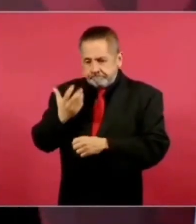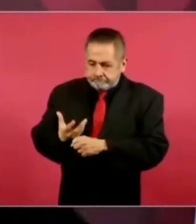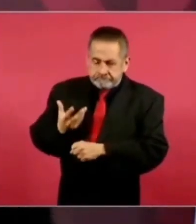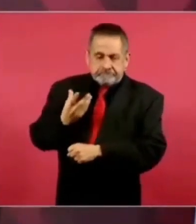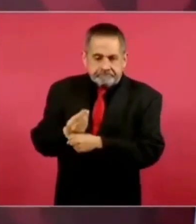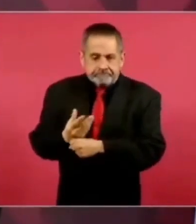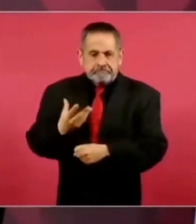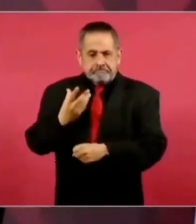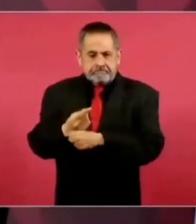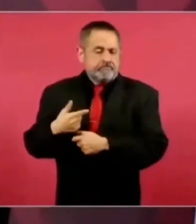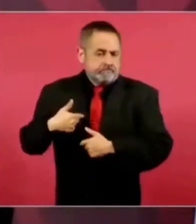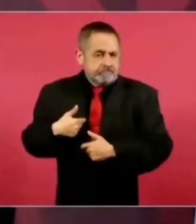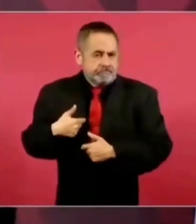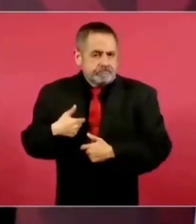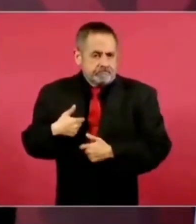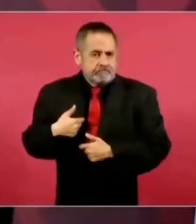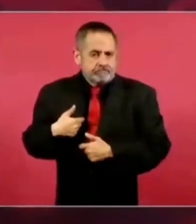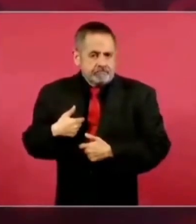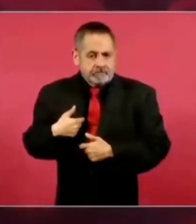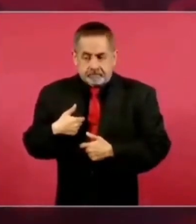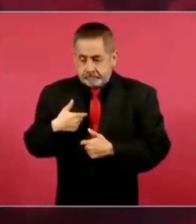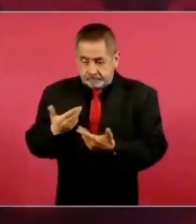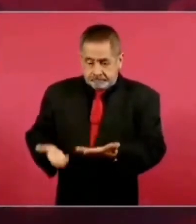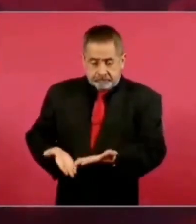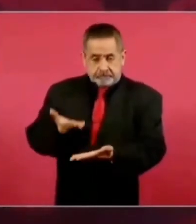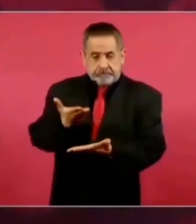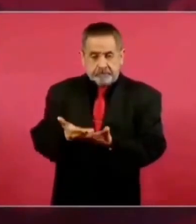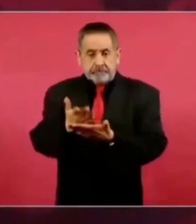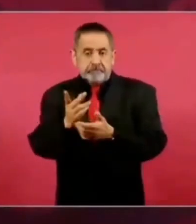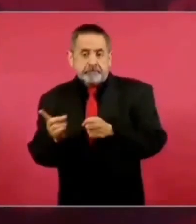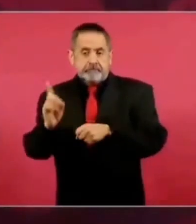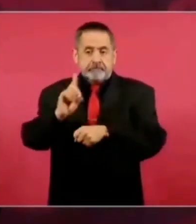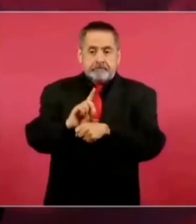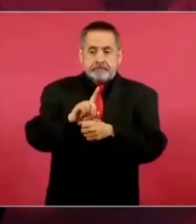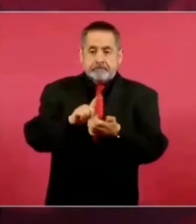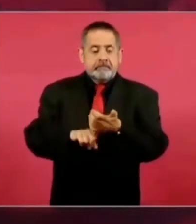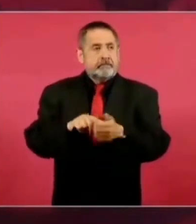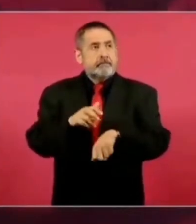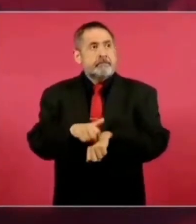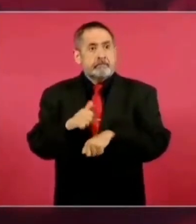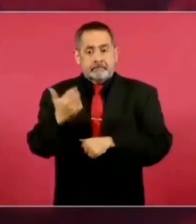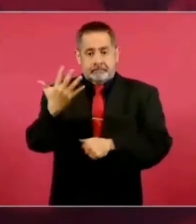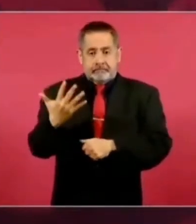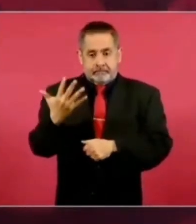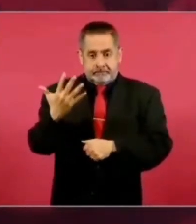Lo que voy a presentar el día 5, en esencia,